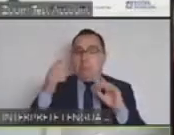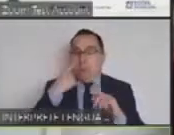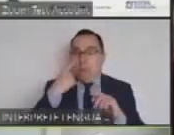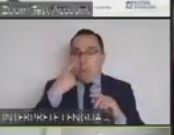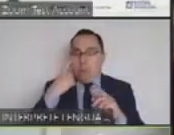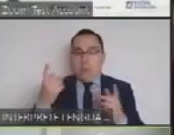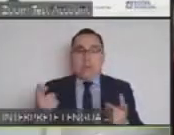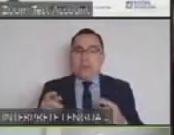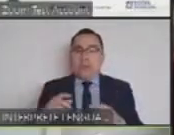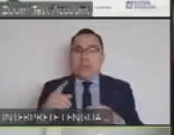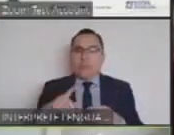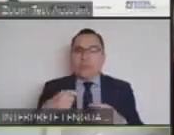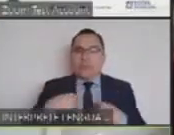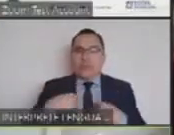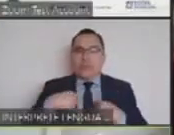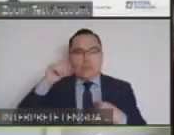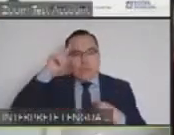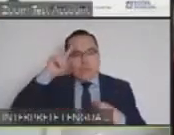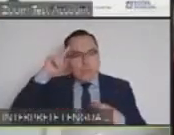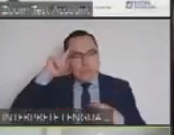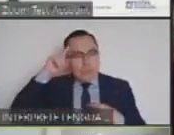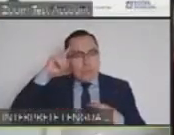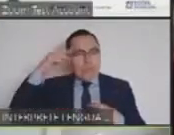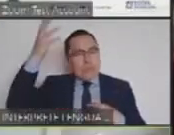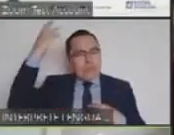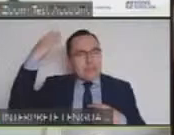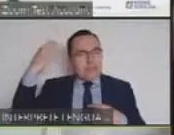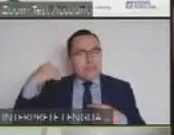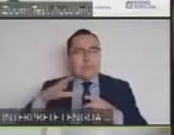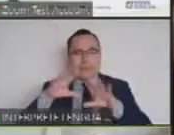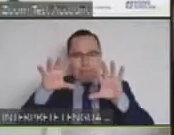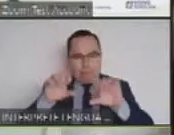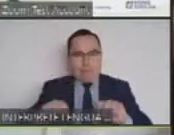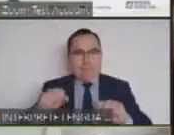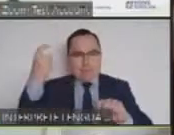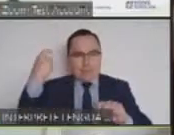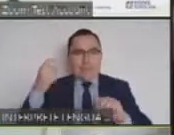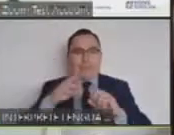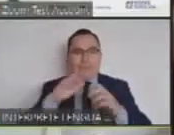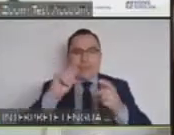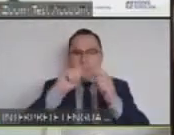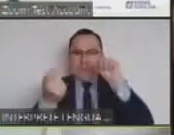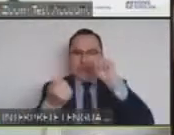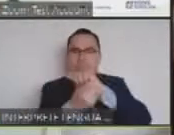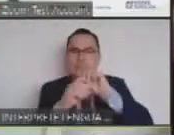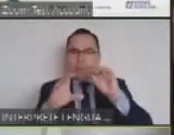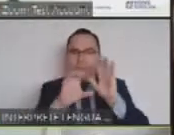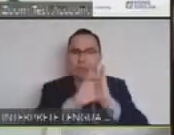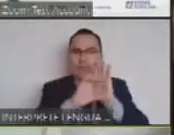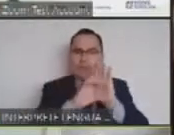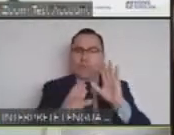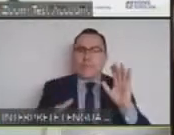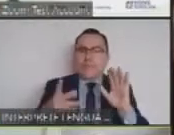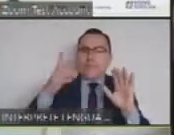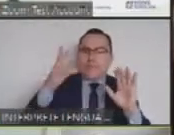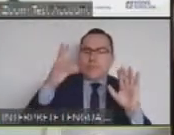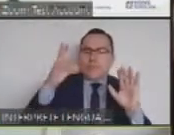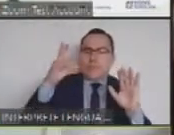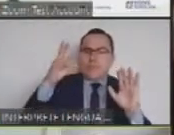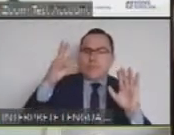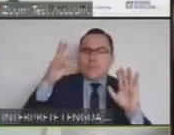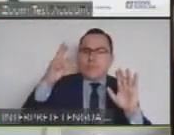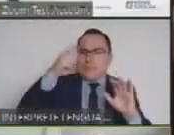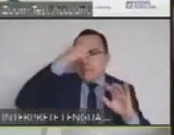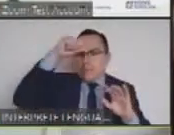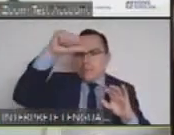pero estaba recordando que cuando se establece la reforma procesal penal, dentro de las primeras dificultades